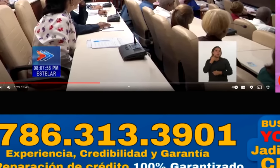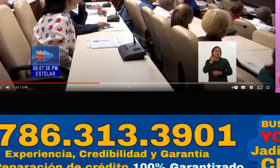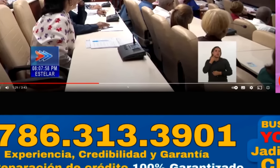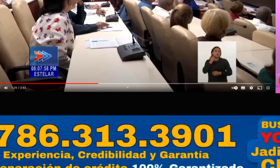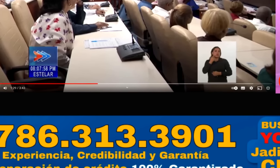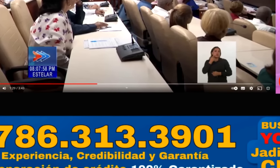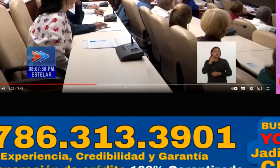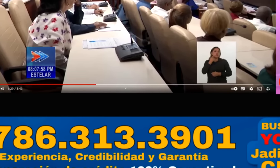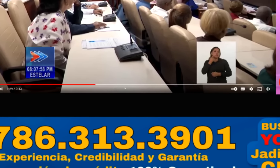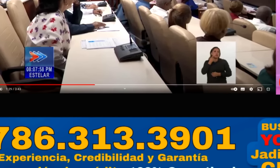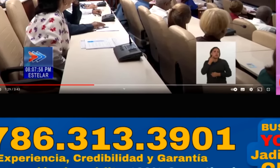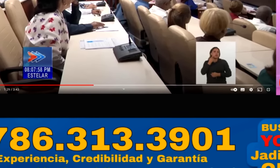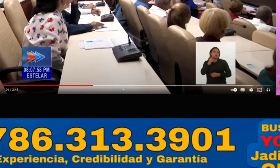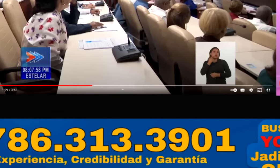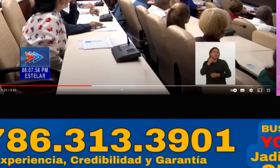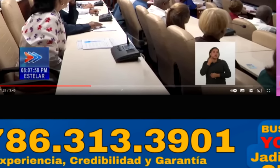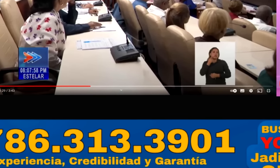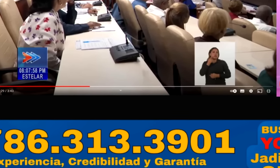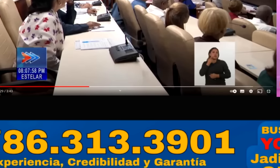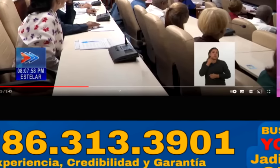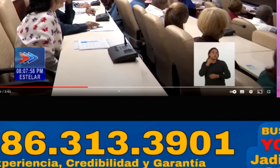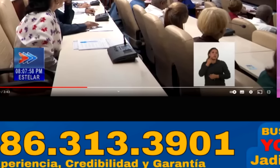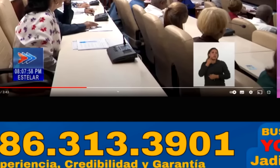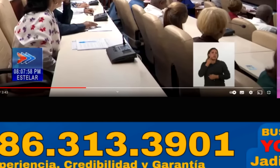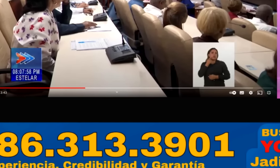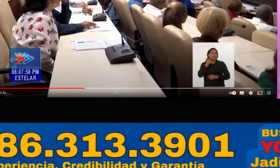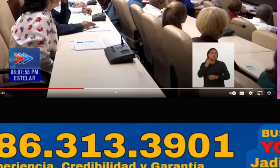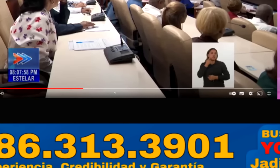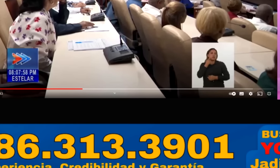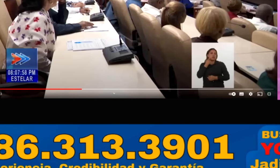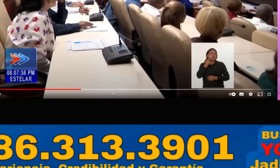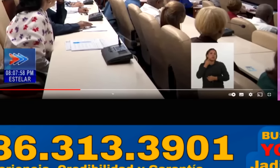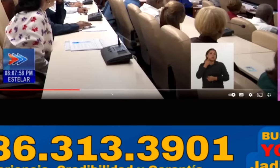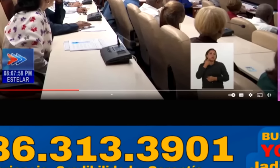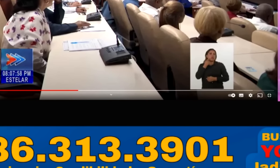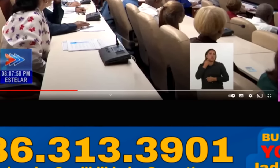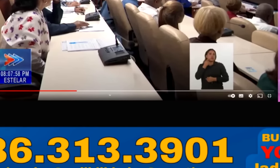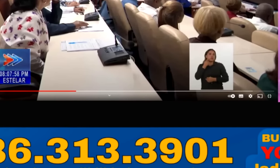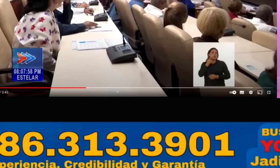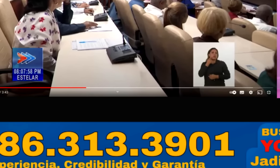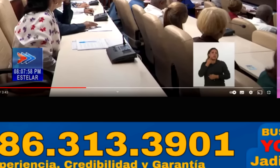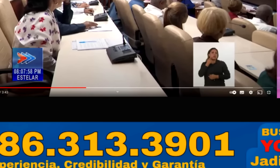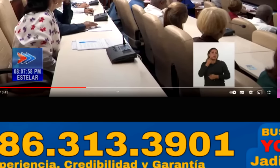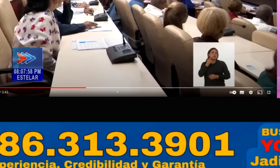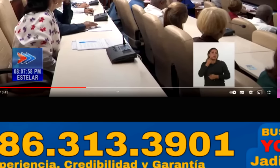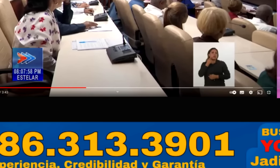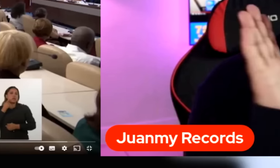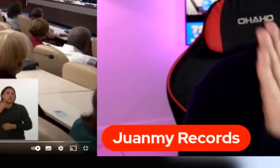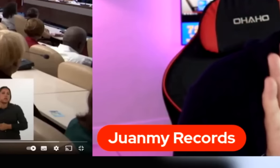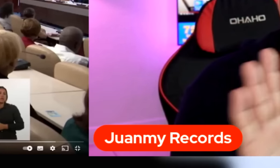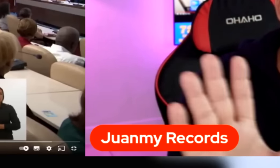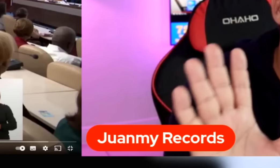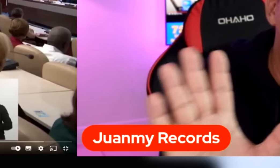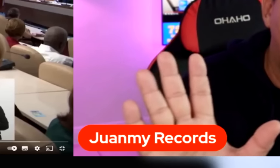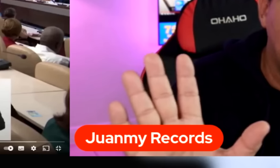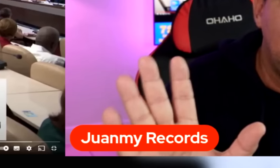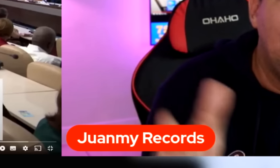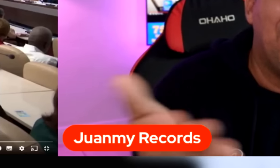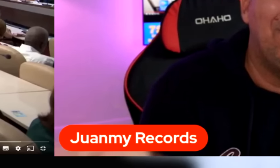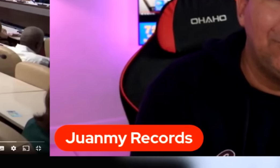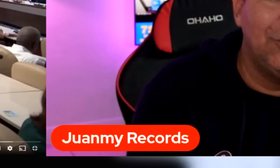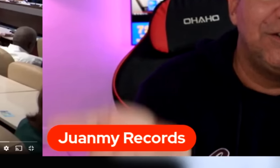la cola de las papas que está haciendo la cola de la gasolina queé está haciendo la cola de los cigarros va a tener tiempo para ver el noticiero A lo mejor si hubiera